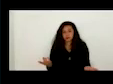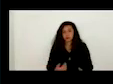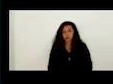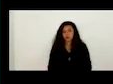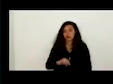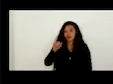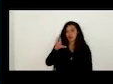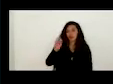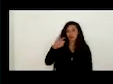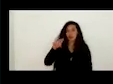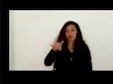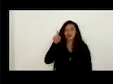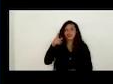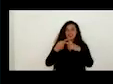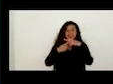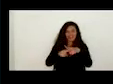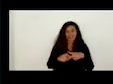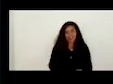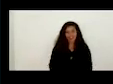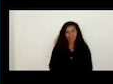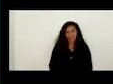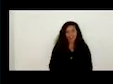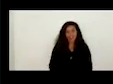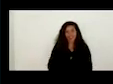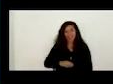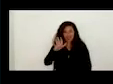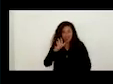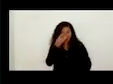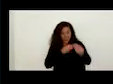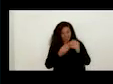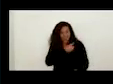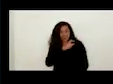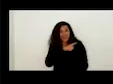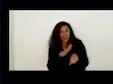Jorge, empezando por ti. ¿Por qué comer alimentos saludables?